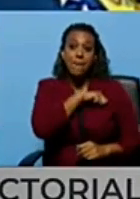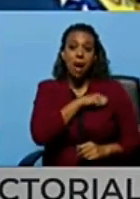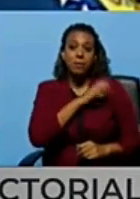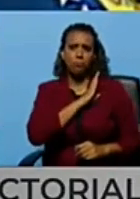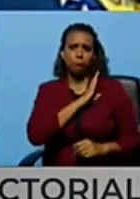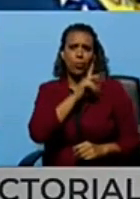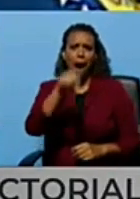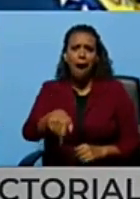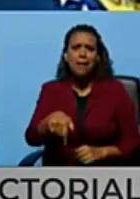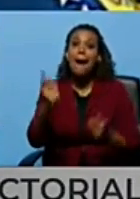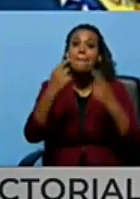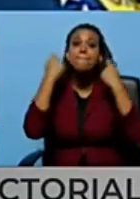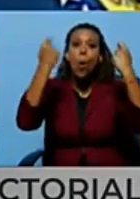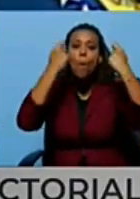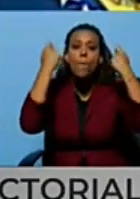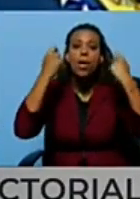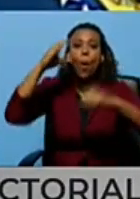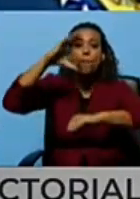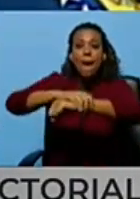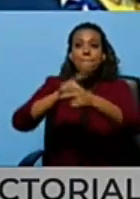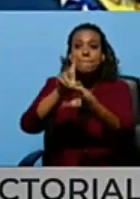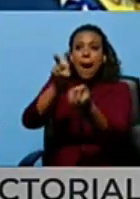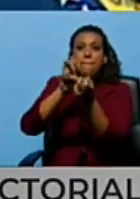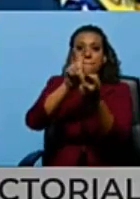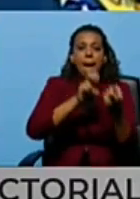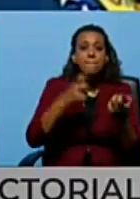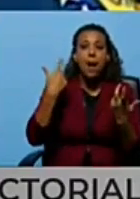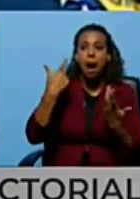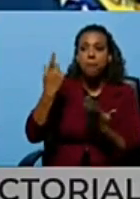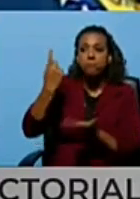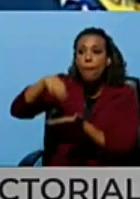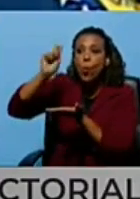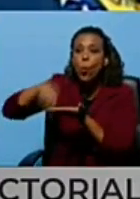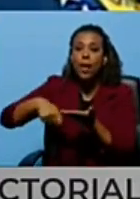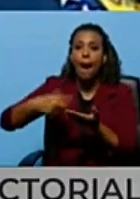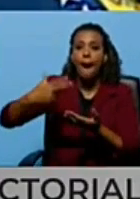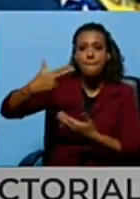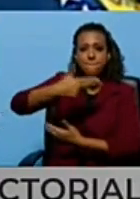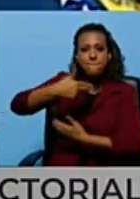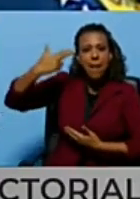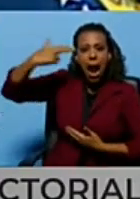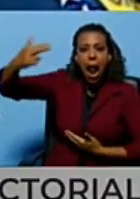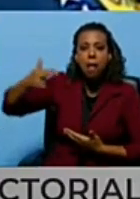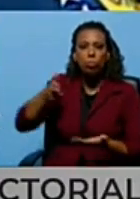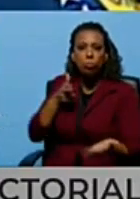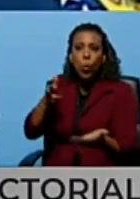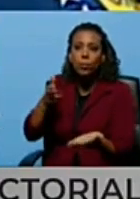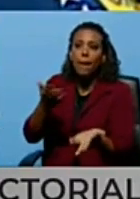España está promoviendo la captación de terroristas para que vengan a Venezuela. Pueden decir lo que quieran.